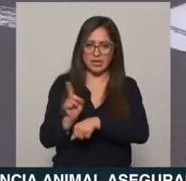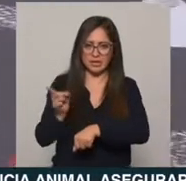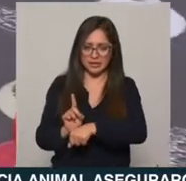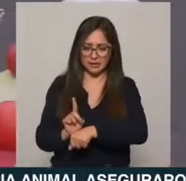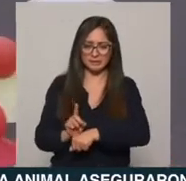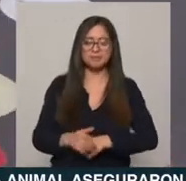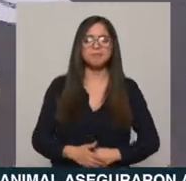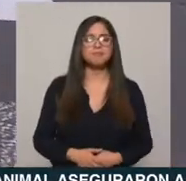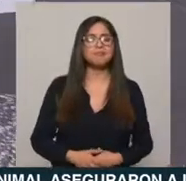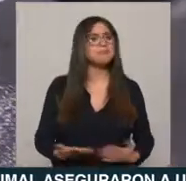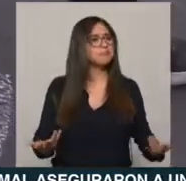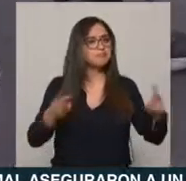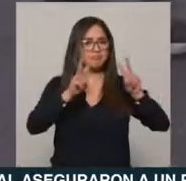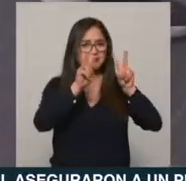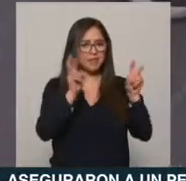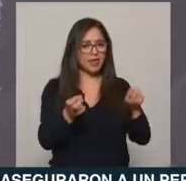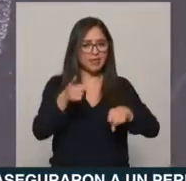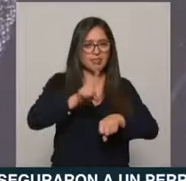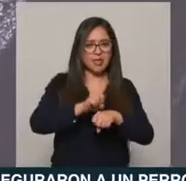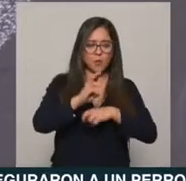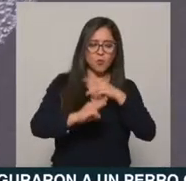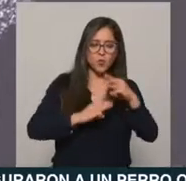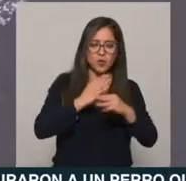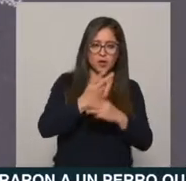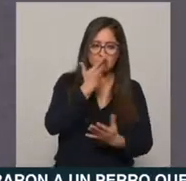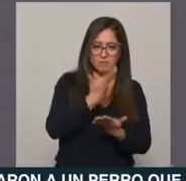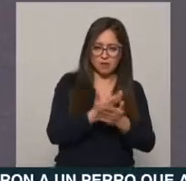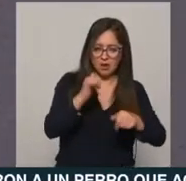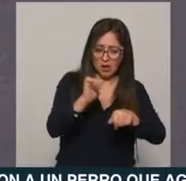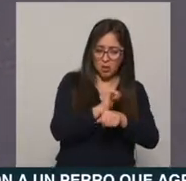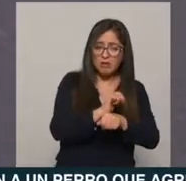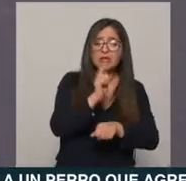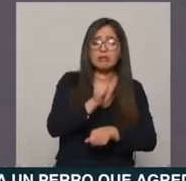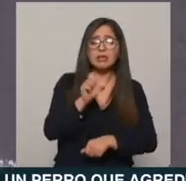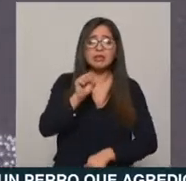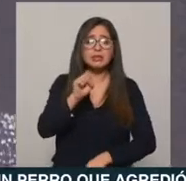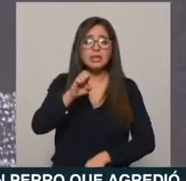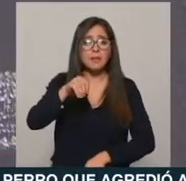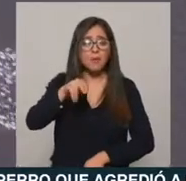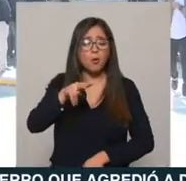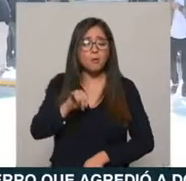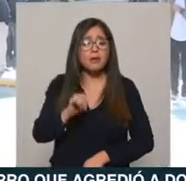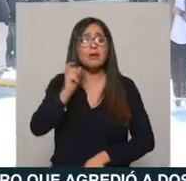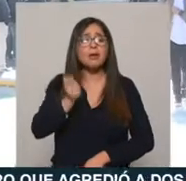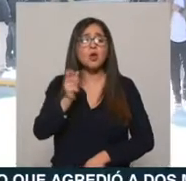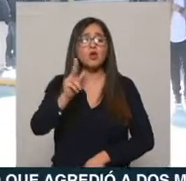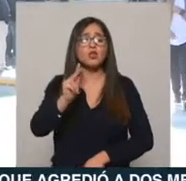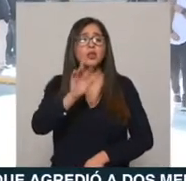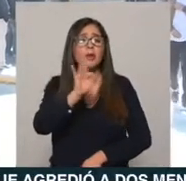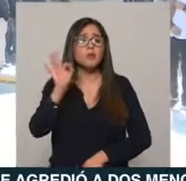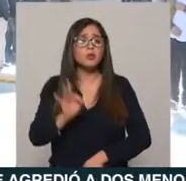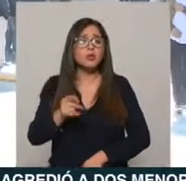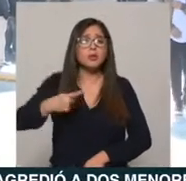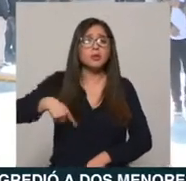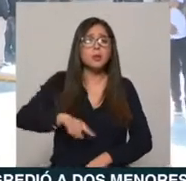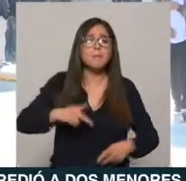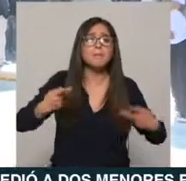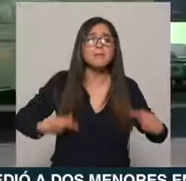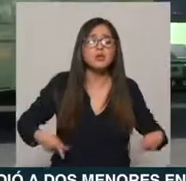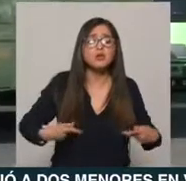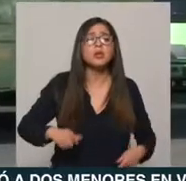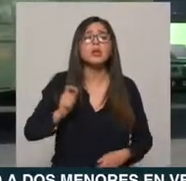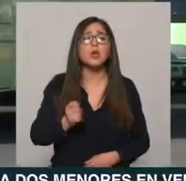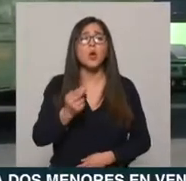Sin Auto, el titular de la CEMOVI recordó que 80% de los traslados de los capitalinos se realiza a través del transporte